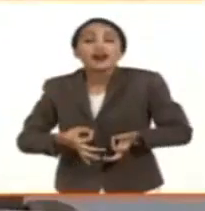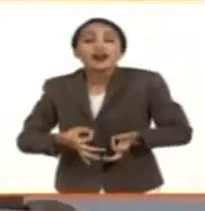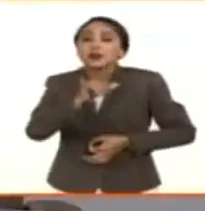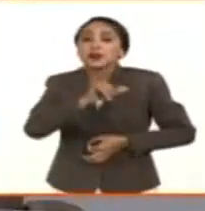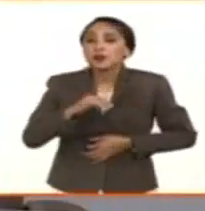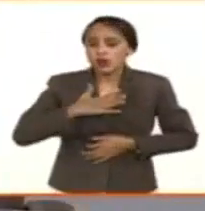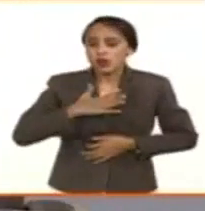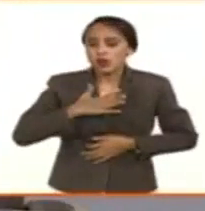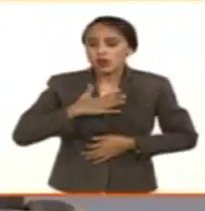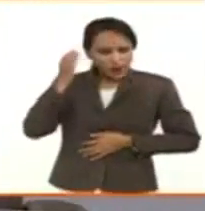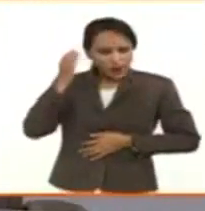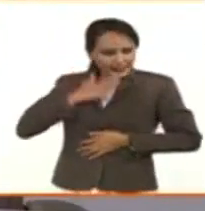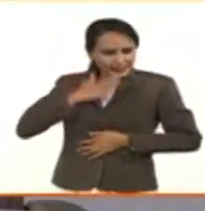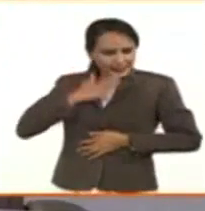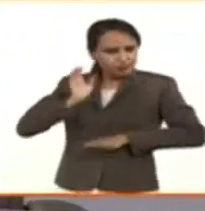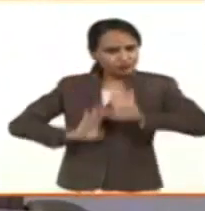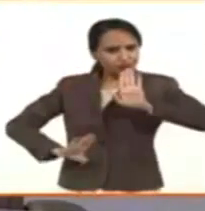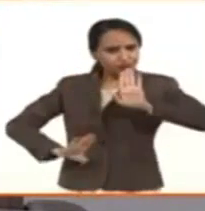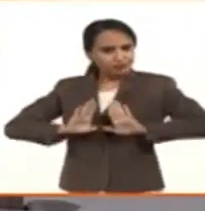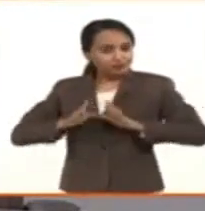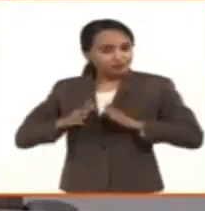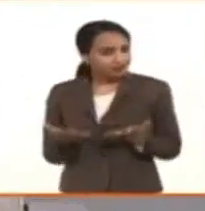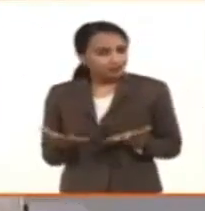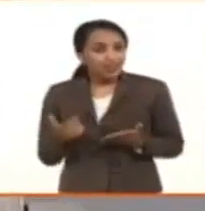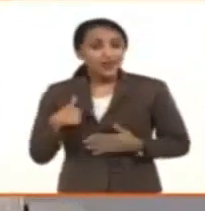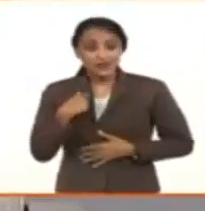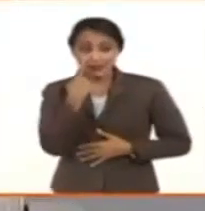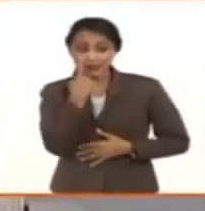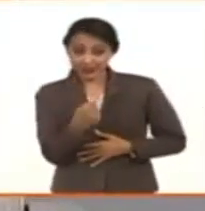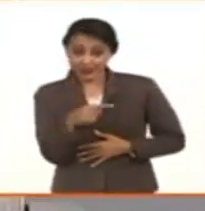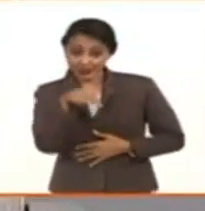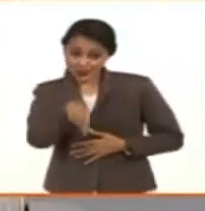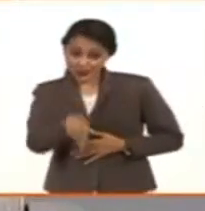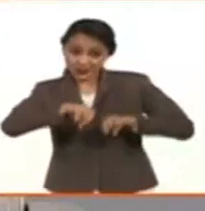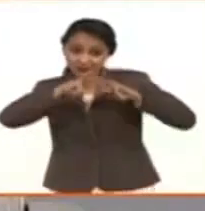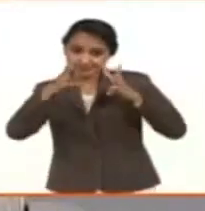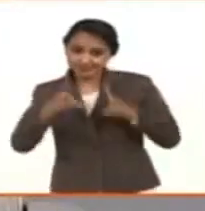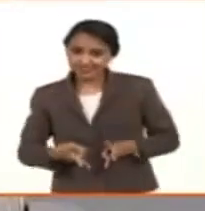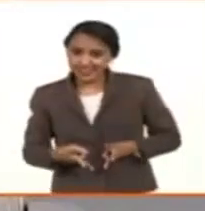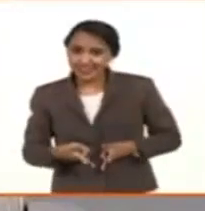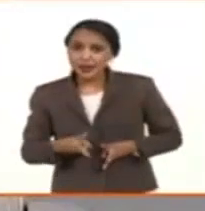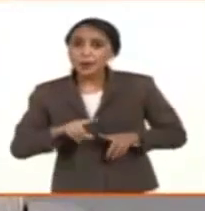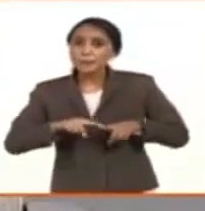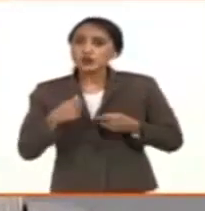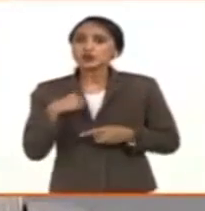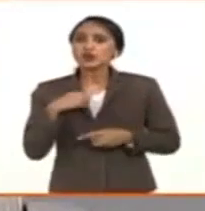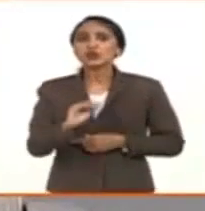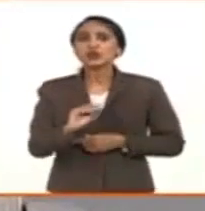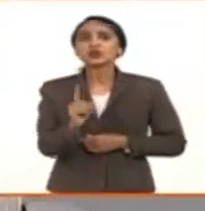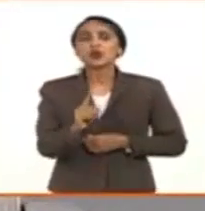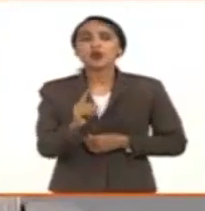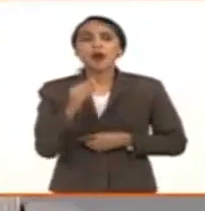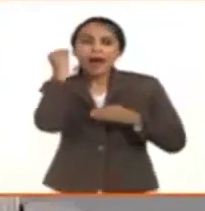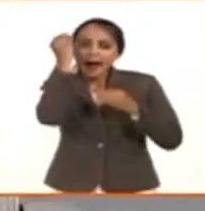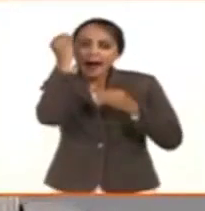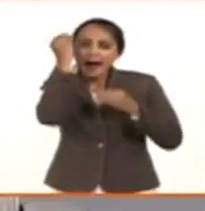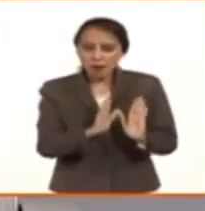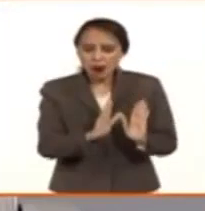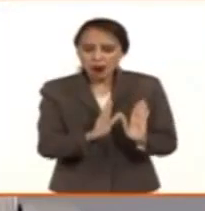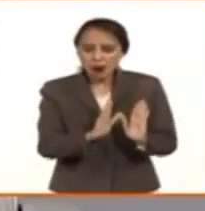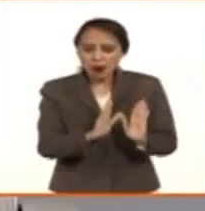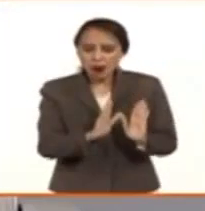propio es decir lo que estamos viendo ante nuestros ojos y por eso yo insisto en no fragmentar los análisis es que